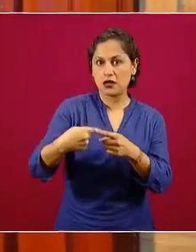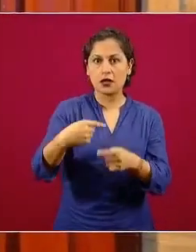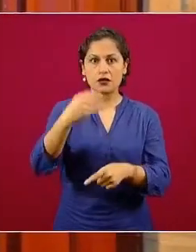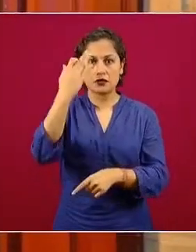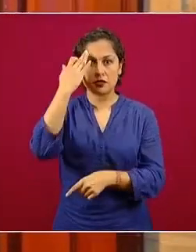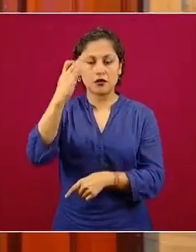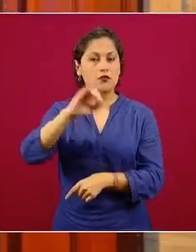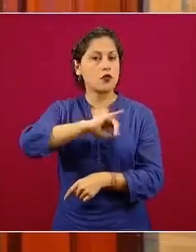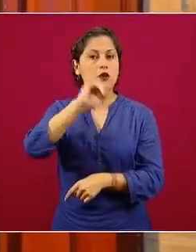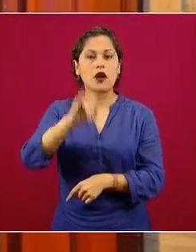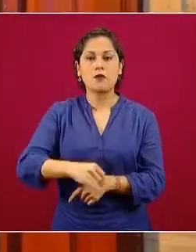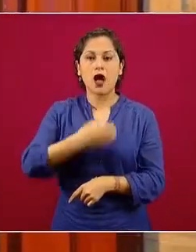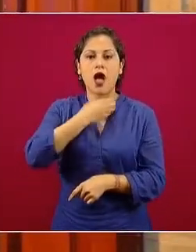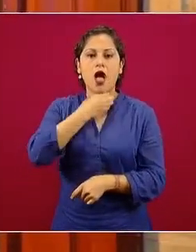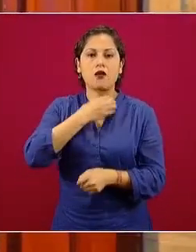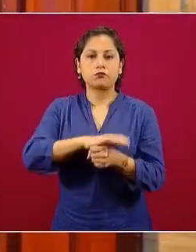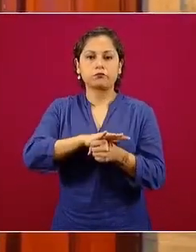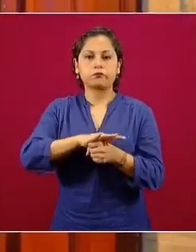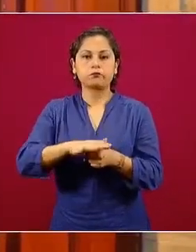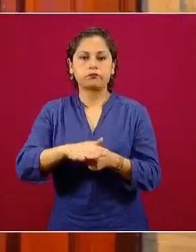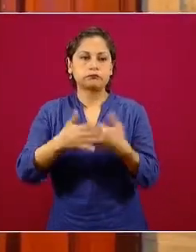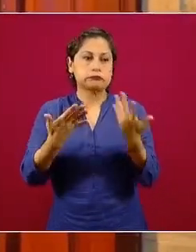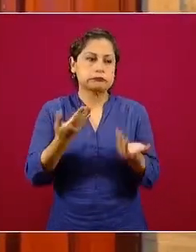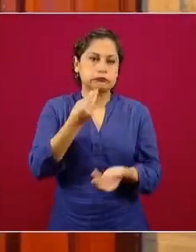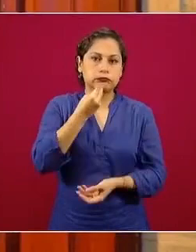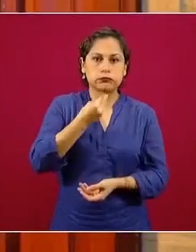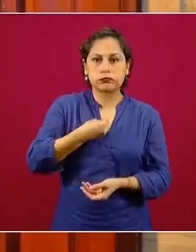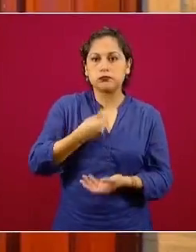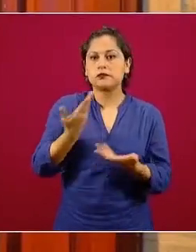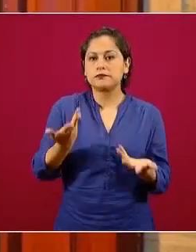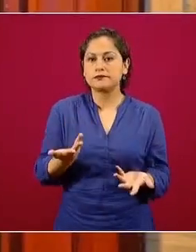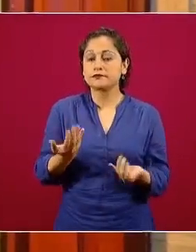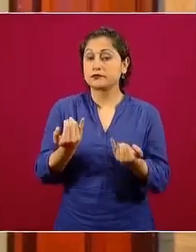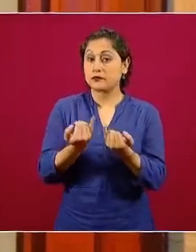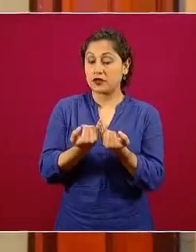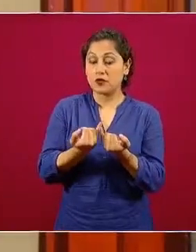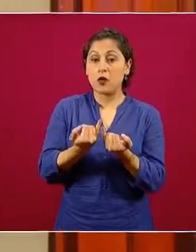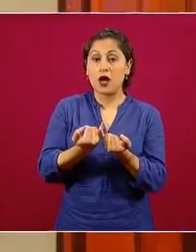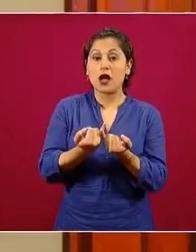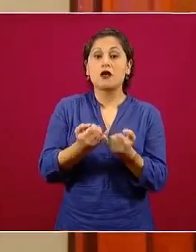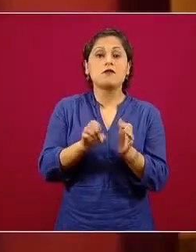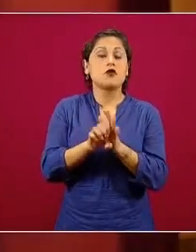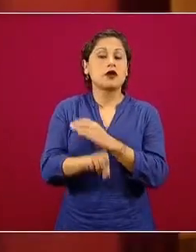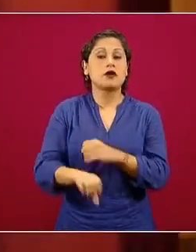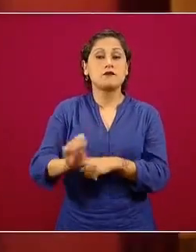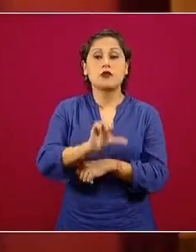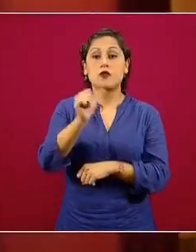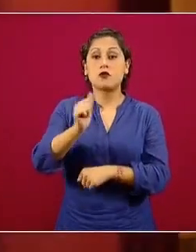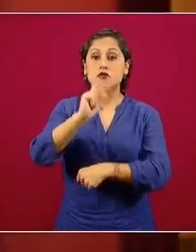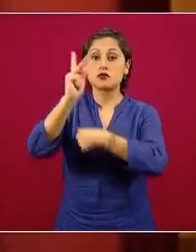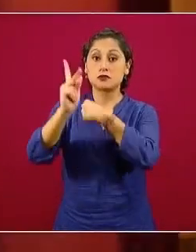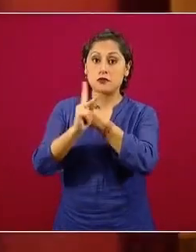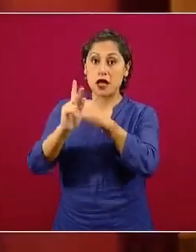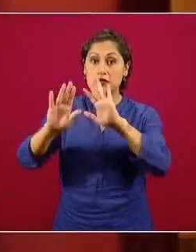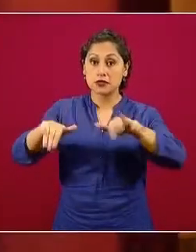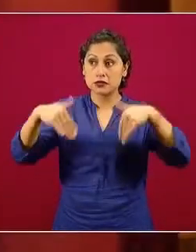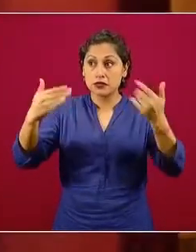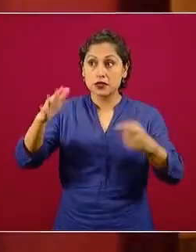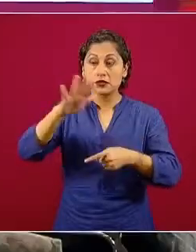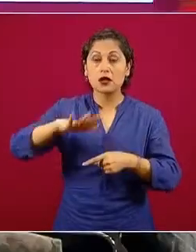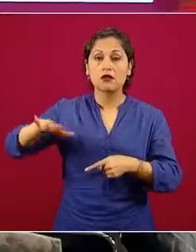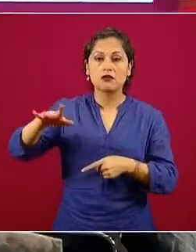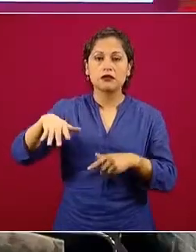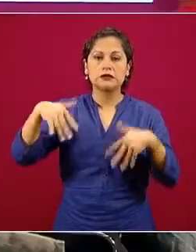el presidente como desafortunadamente les ocurrió en algunas otras partes del mundo la